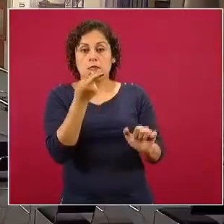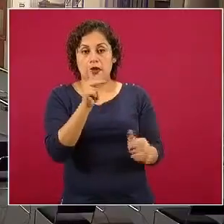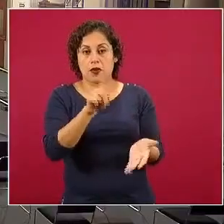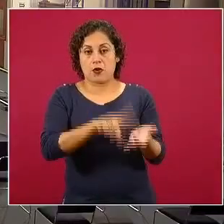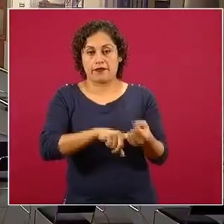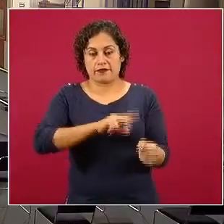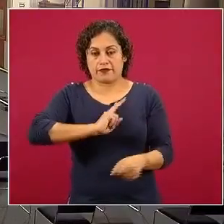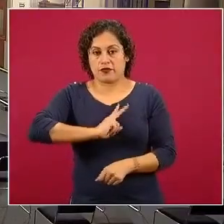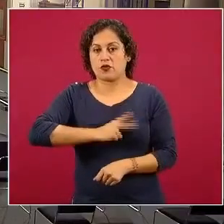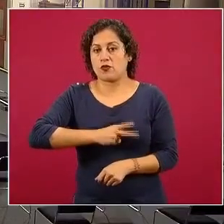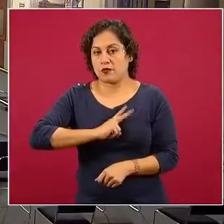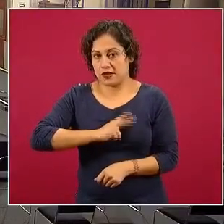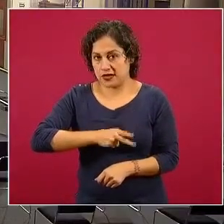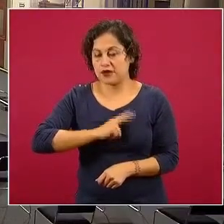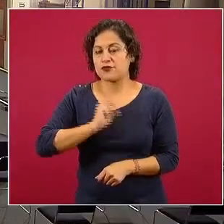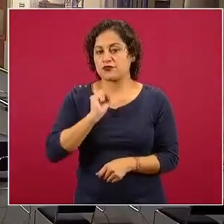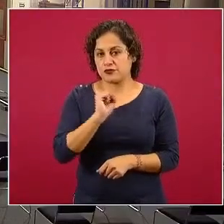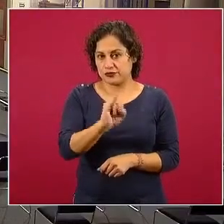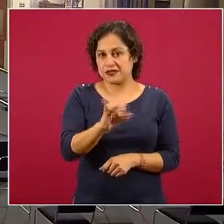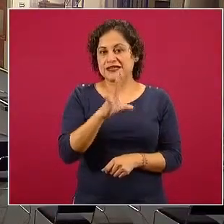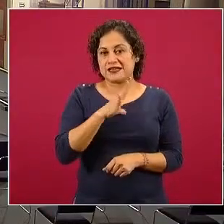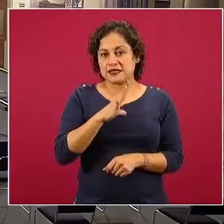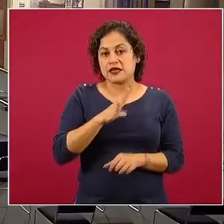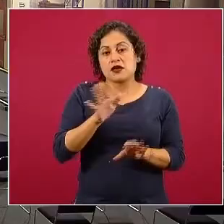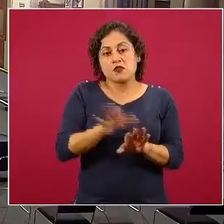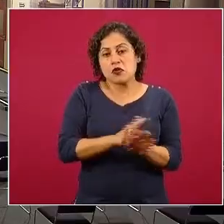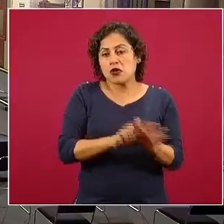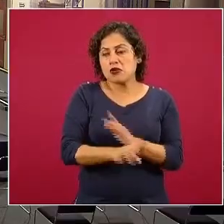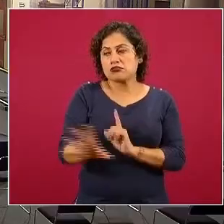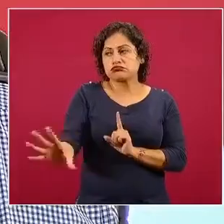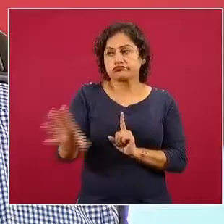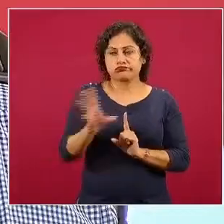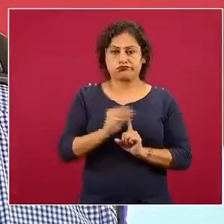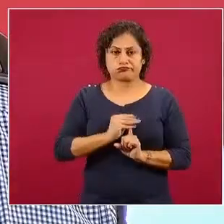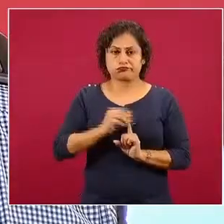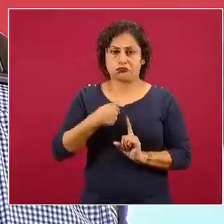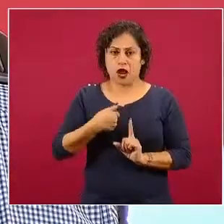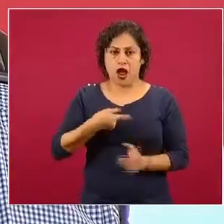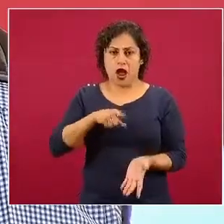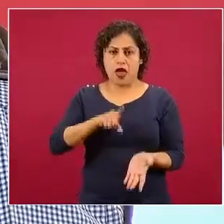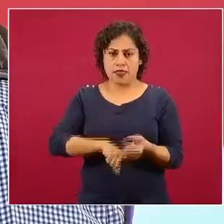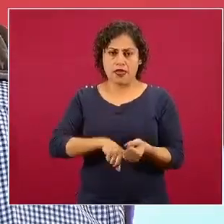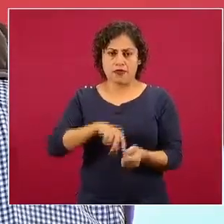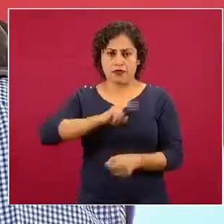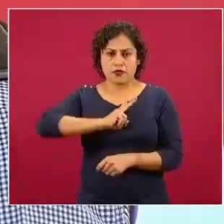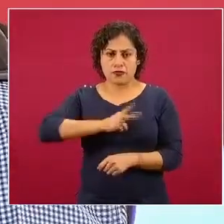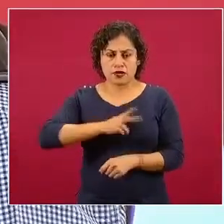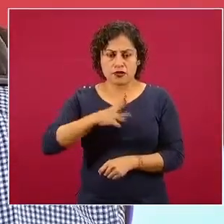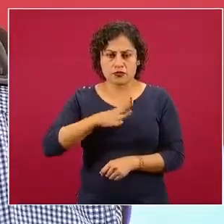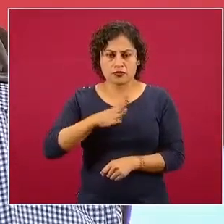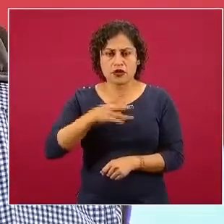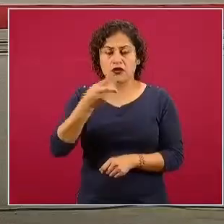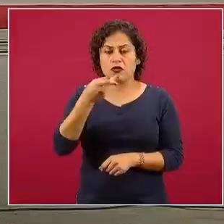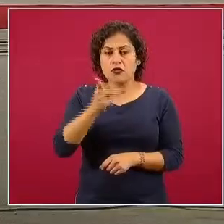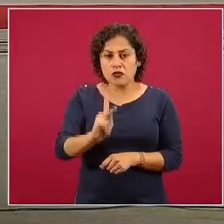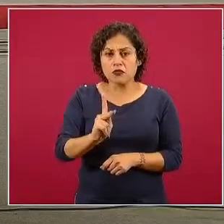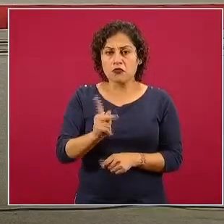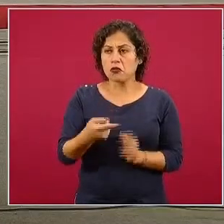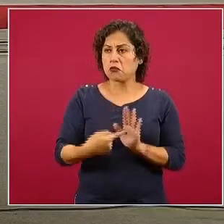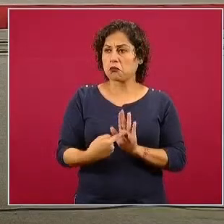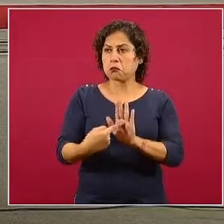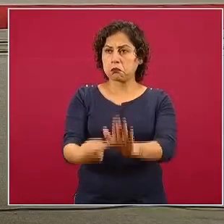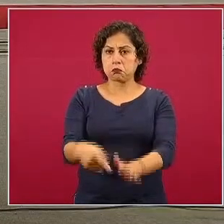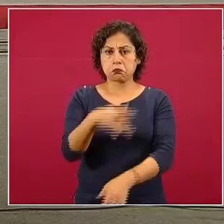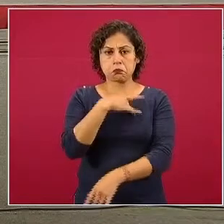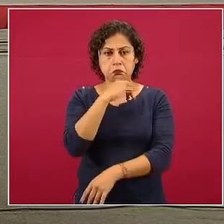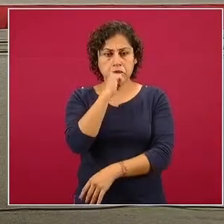virus SARS-CoV-2, personas que llegan a infectarse del virus, la tienen en sus vías respiratorias, pero no llegan a expresar enfermedad, o sea,